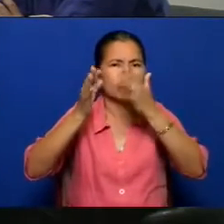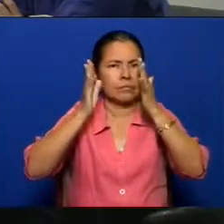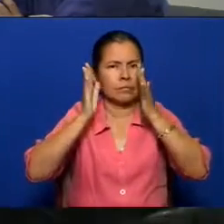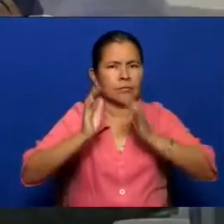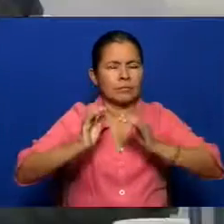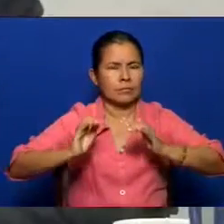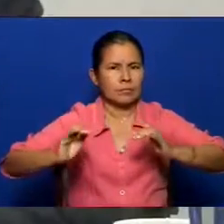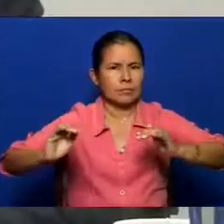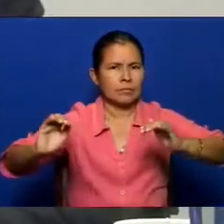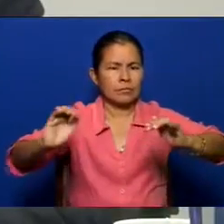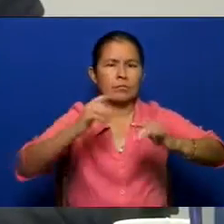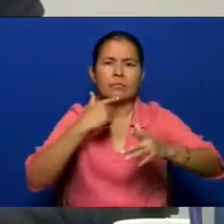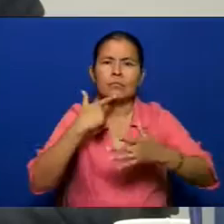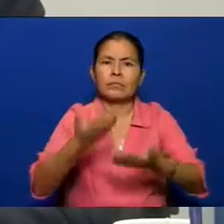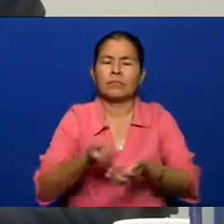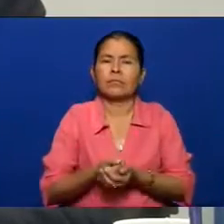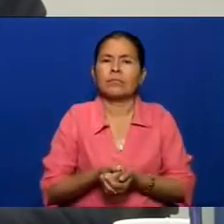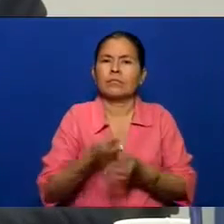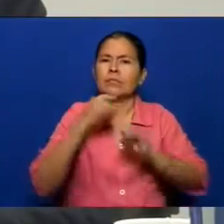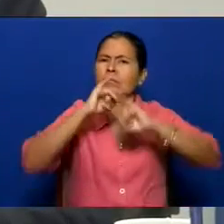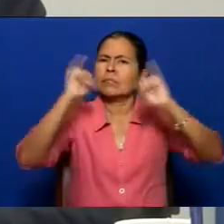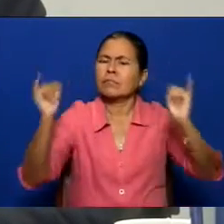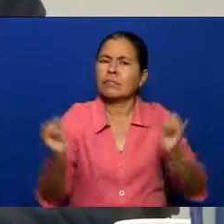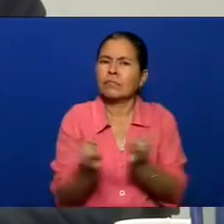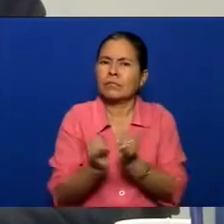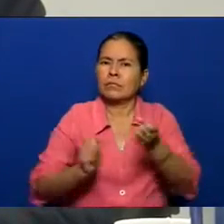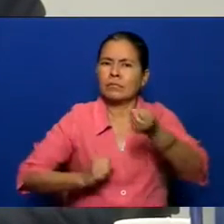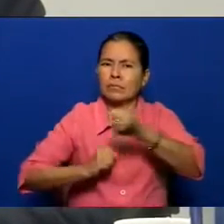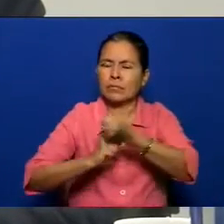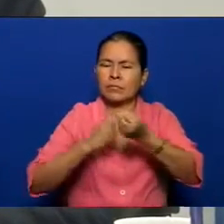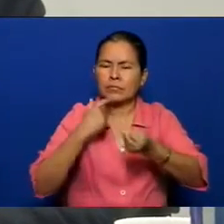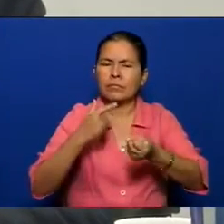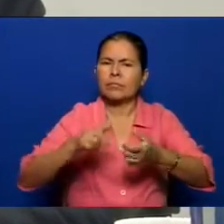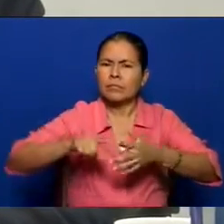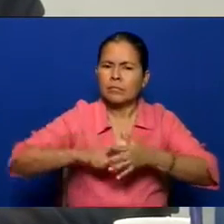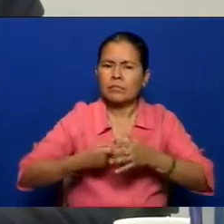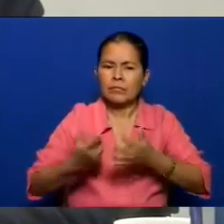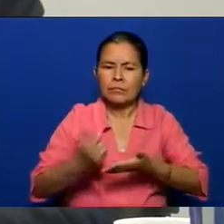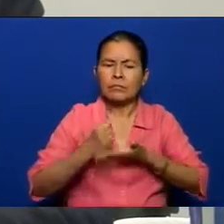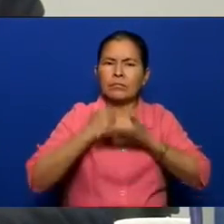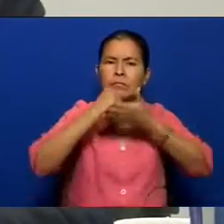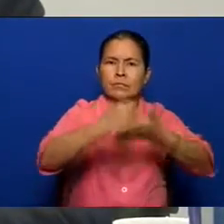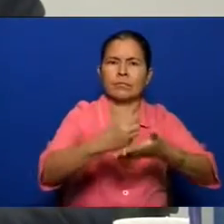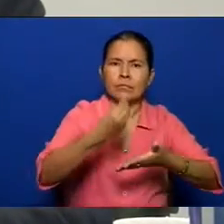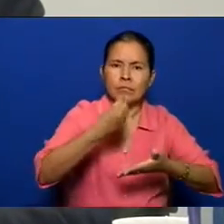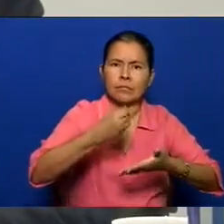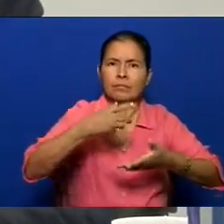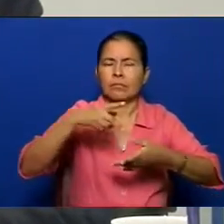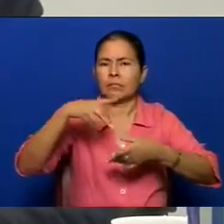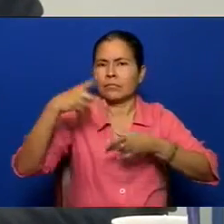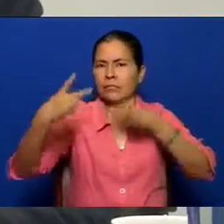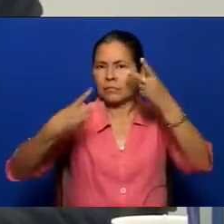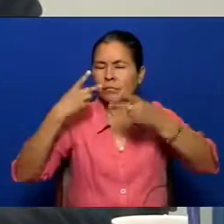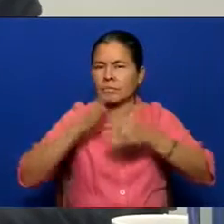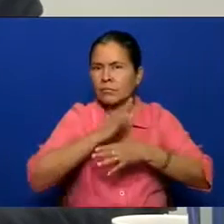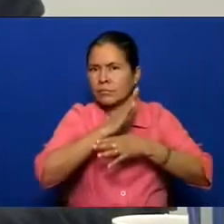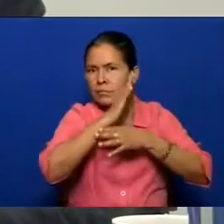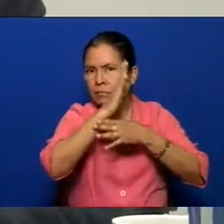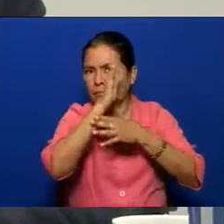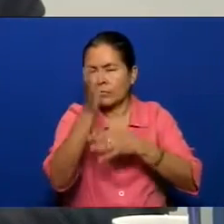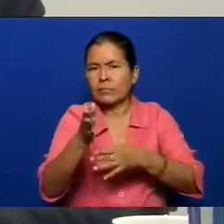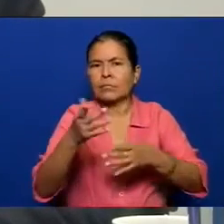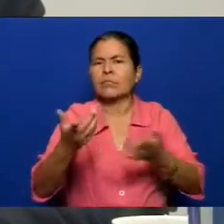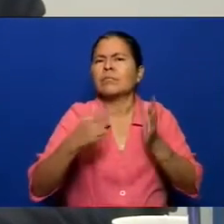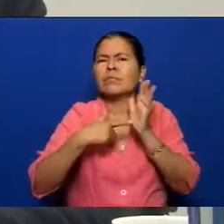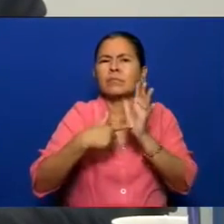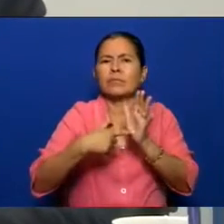nombre. Y justamente nace para dar ayuda alimentaria, en realidad entrega leche a